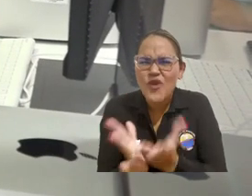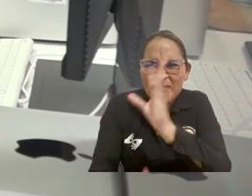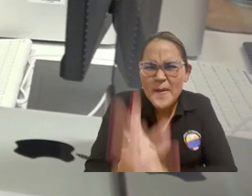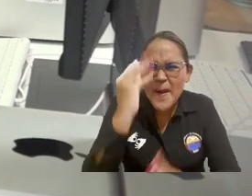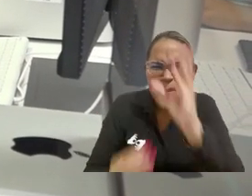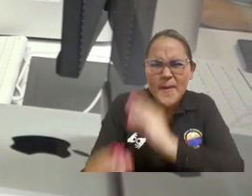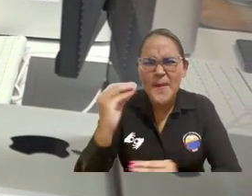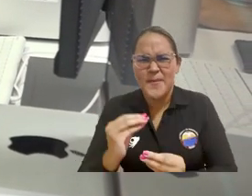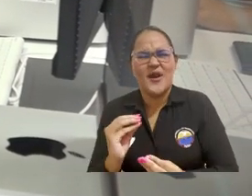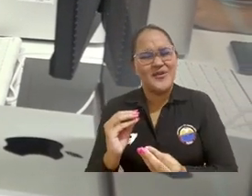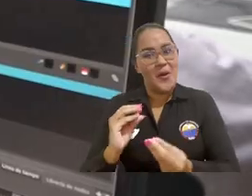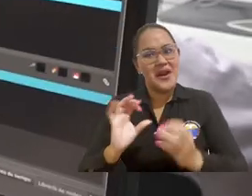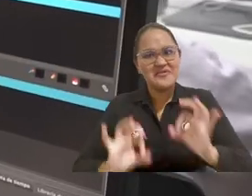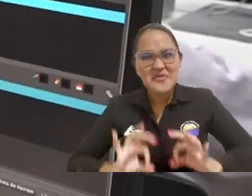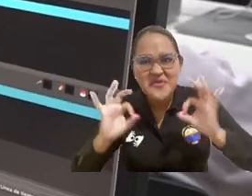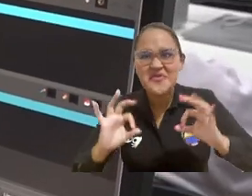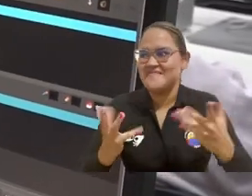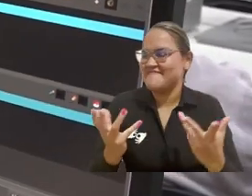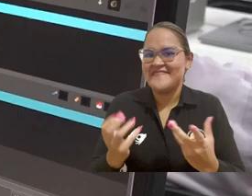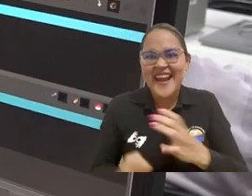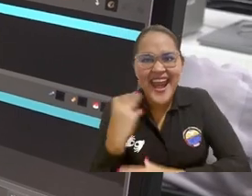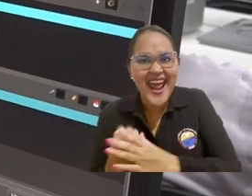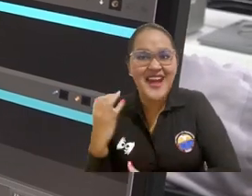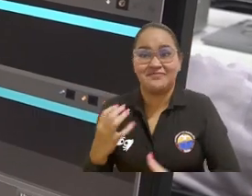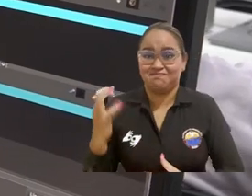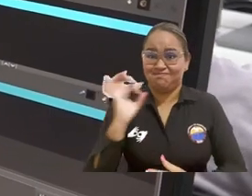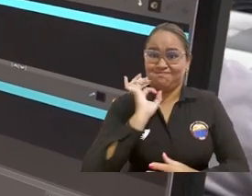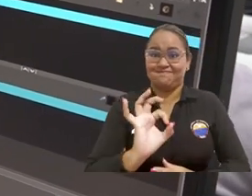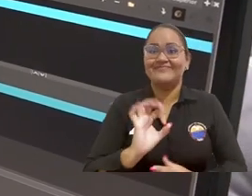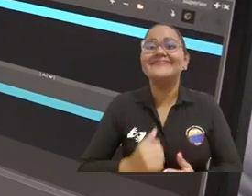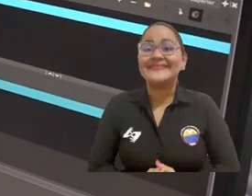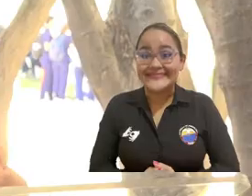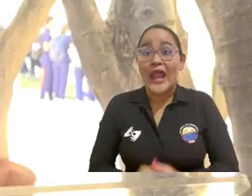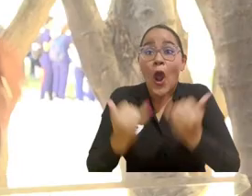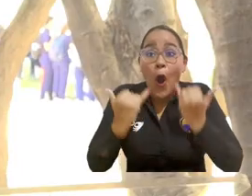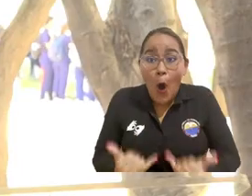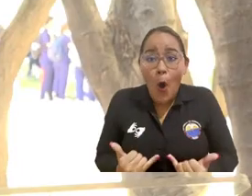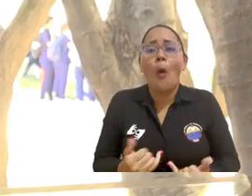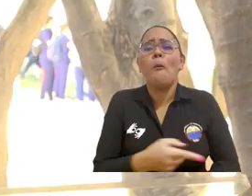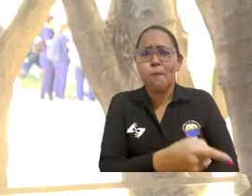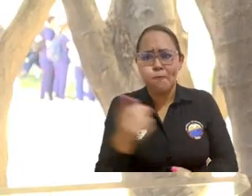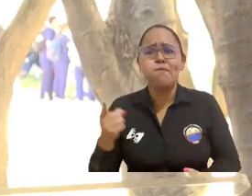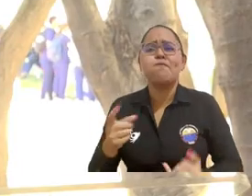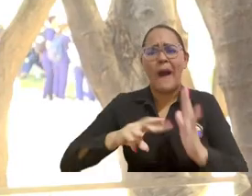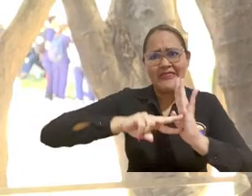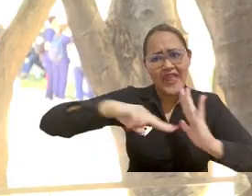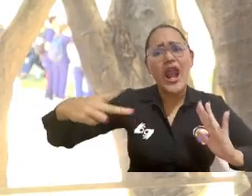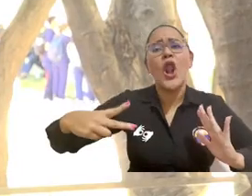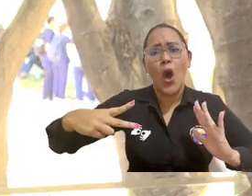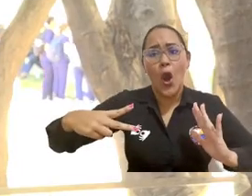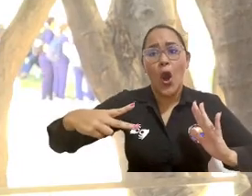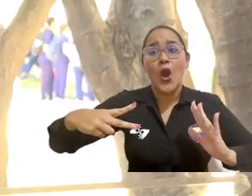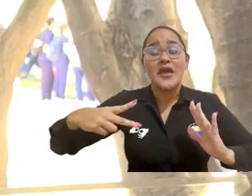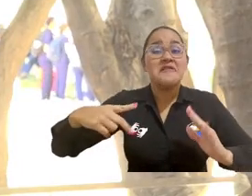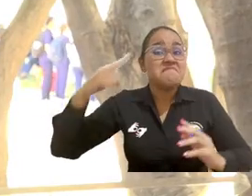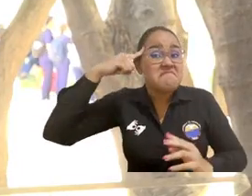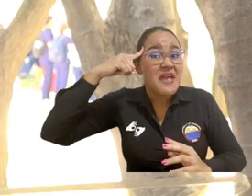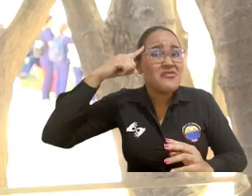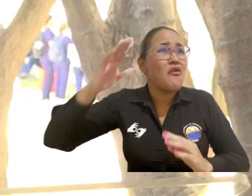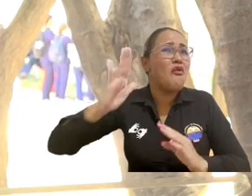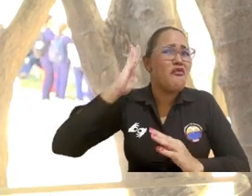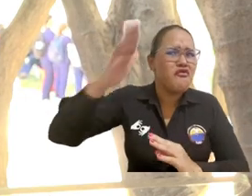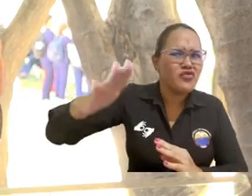permitiendo a los estudiantes explorar nuevas fronteras creativas y estéticas. Hoy se puede hacer con la tecnología que